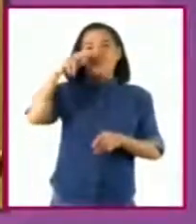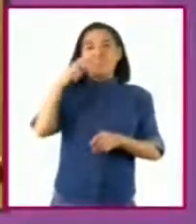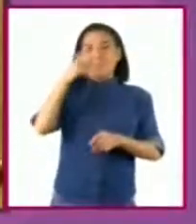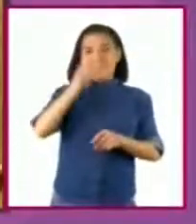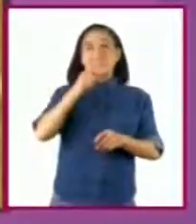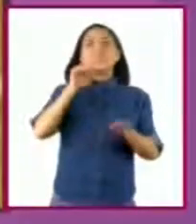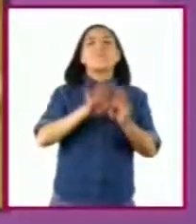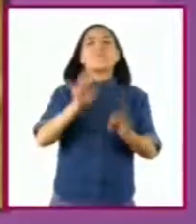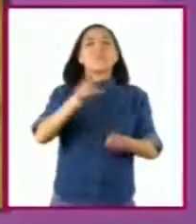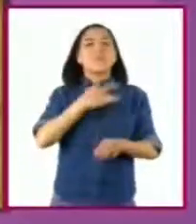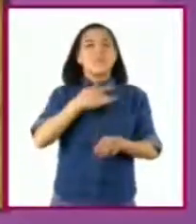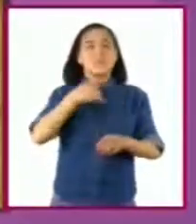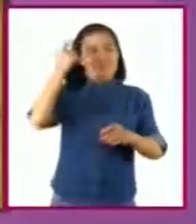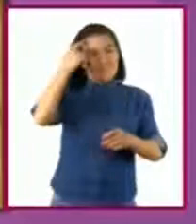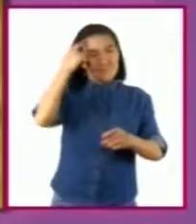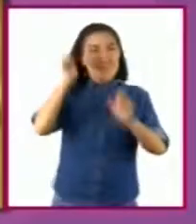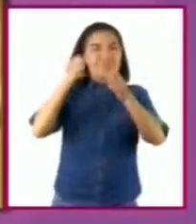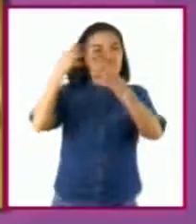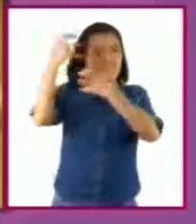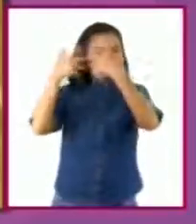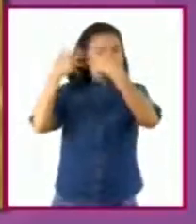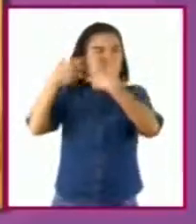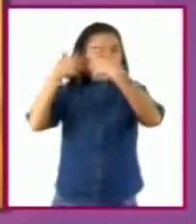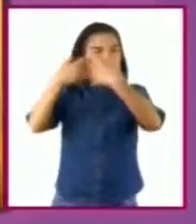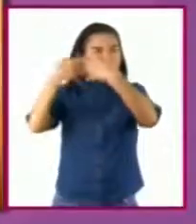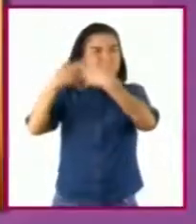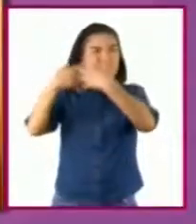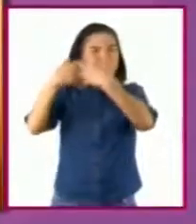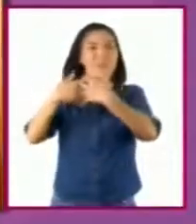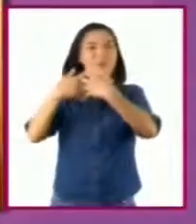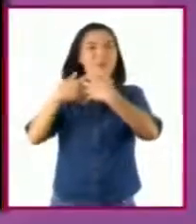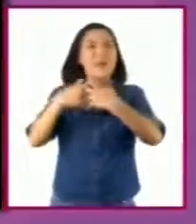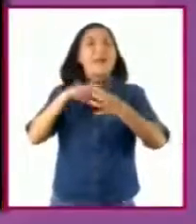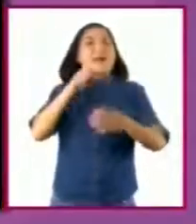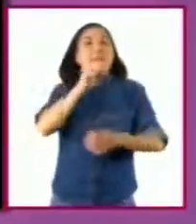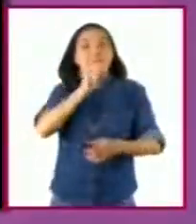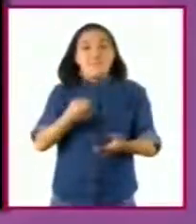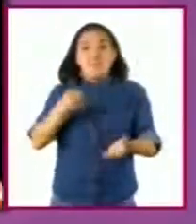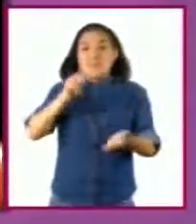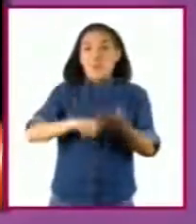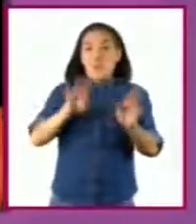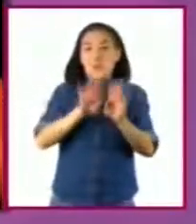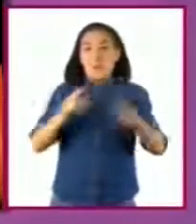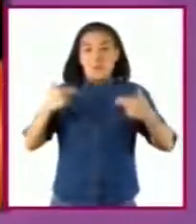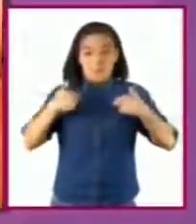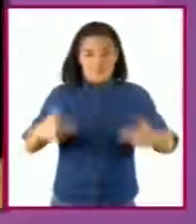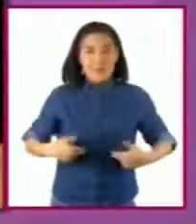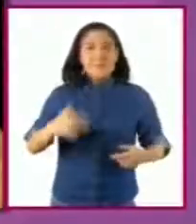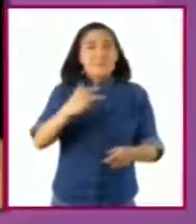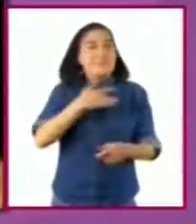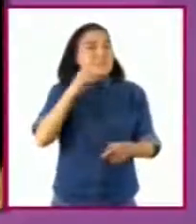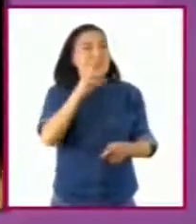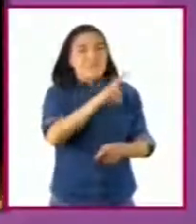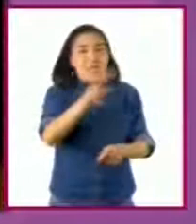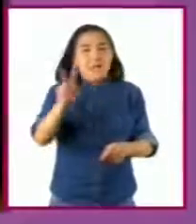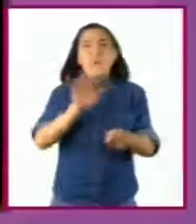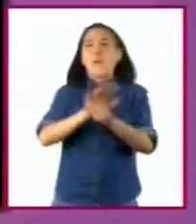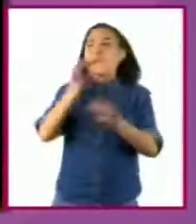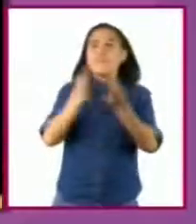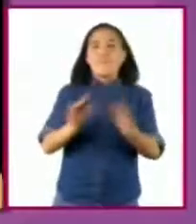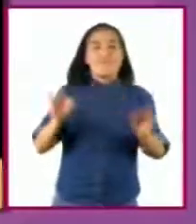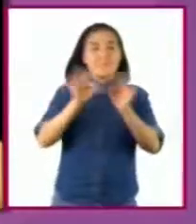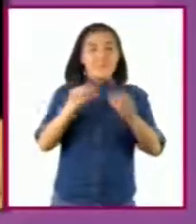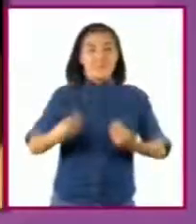definiendo la unicidad de sus cromosomas. Y mientras la humanidad busca el sentido de la vida,